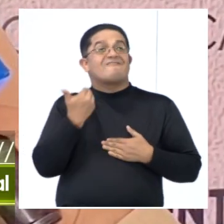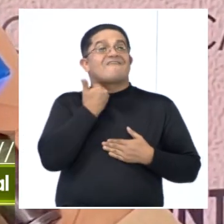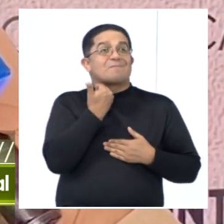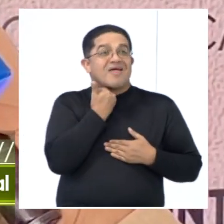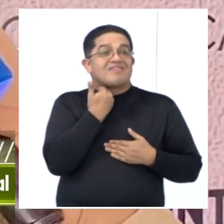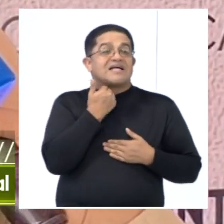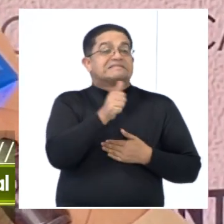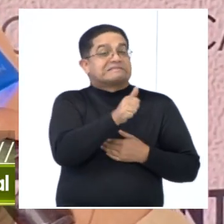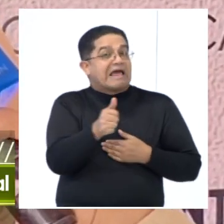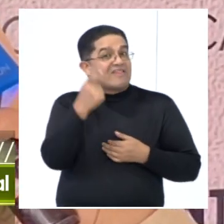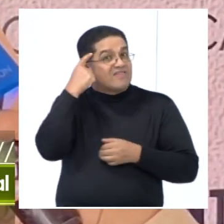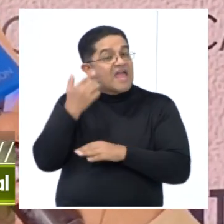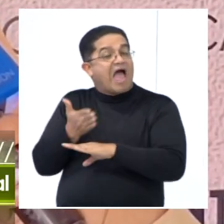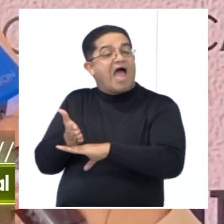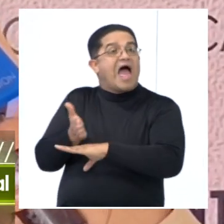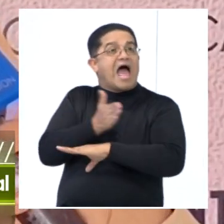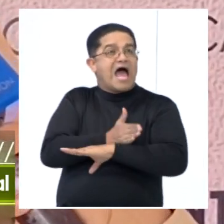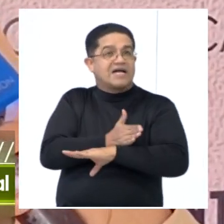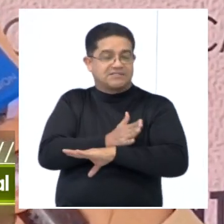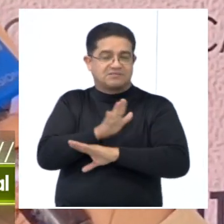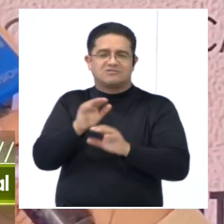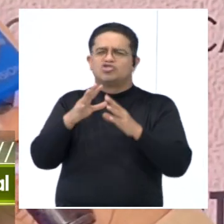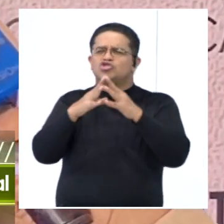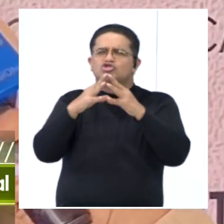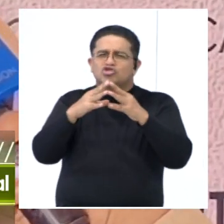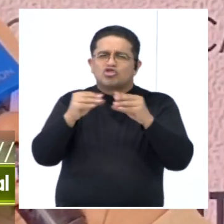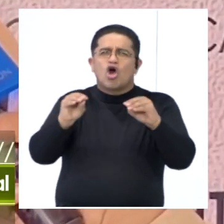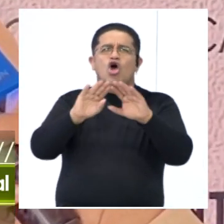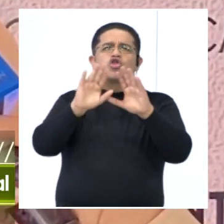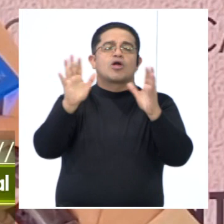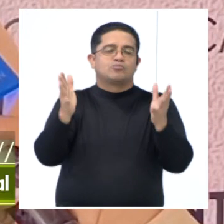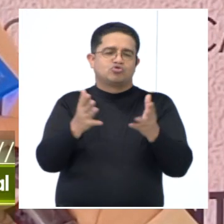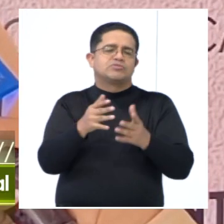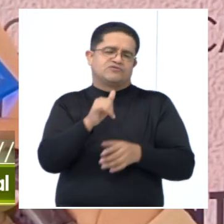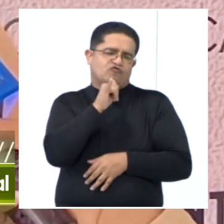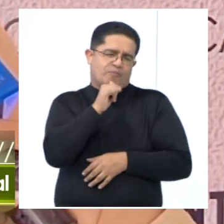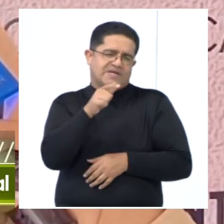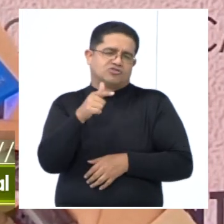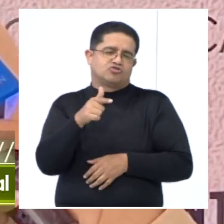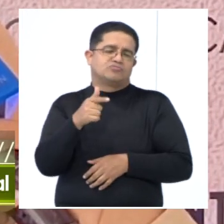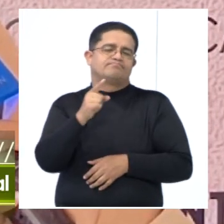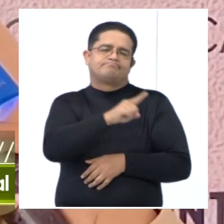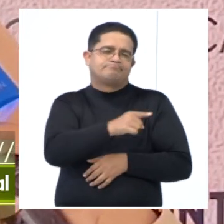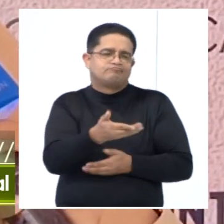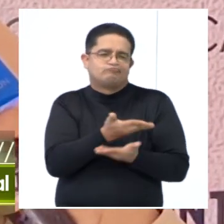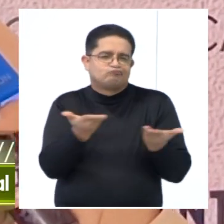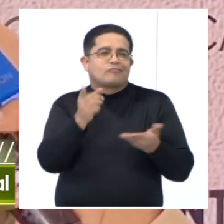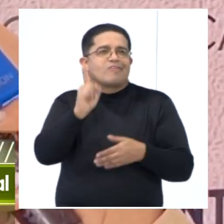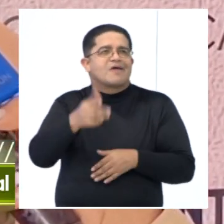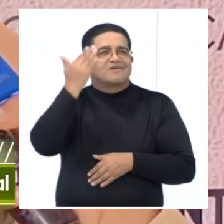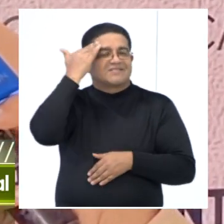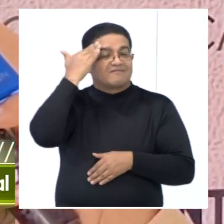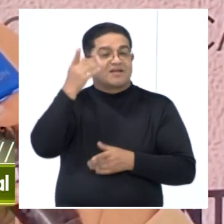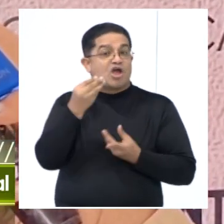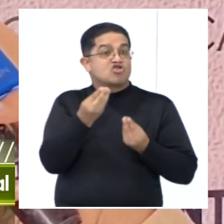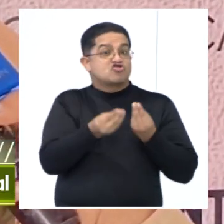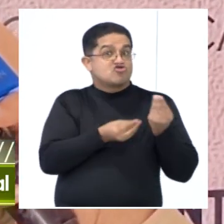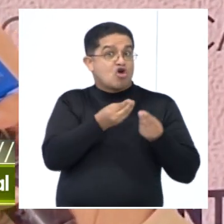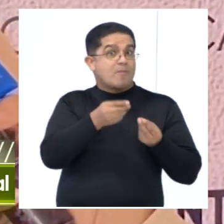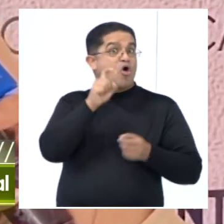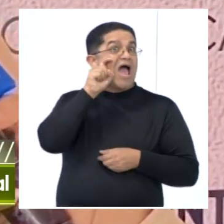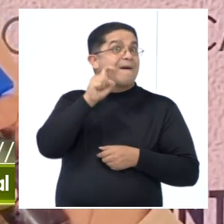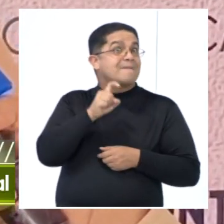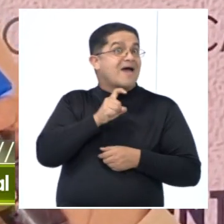día más temprano. A nivel mundial, un dato importante que se debe saber es que según cómo fue el embarazo de mamá,